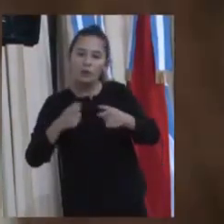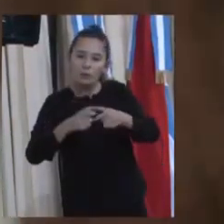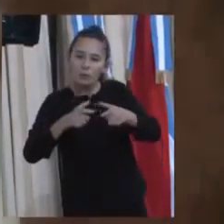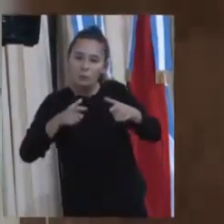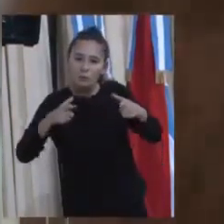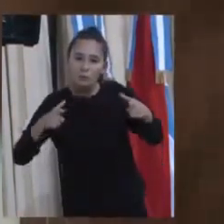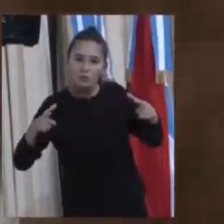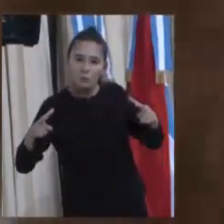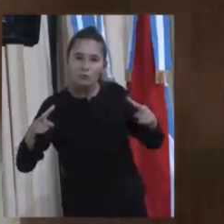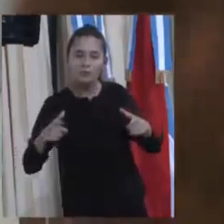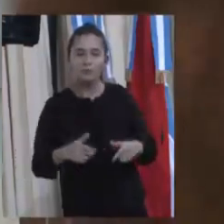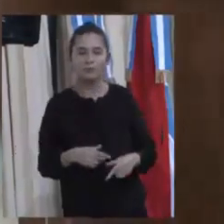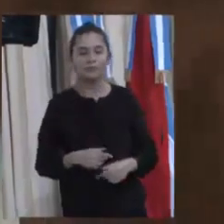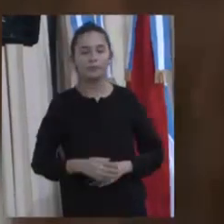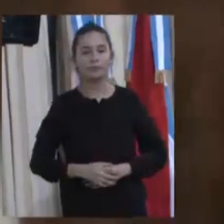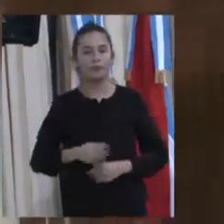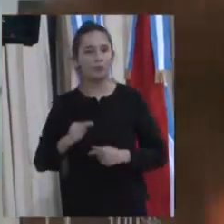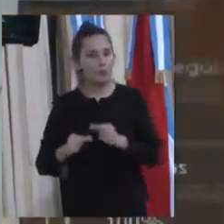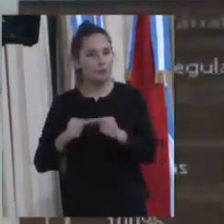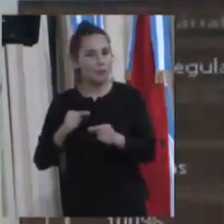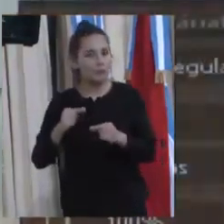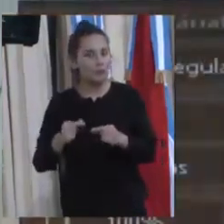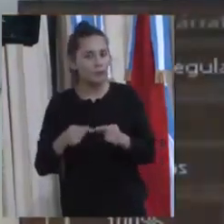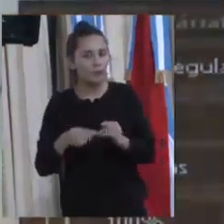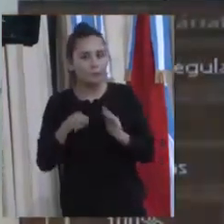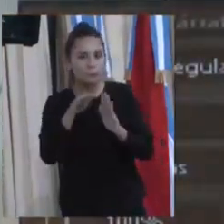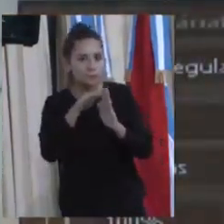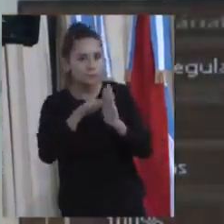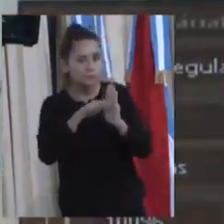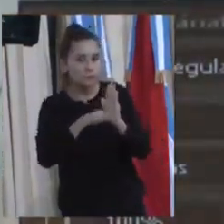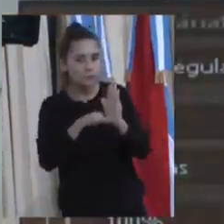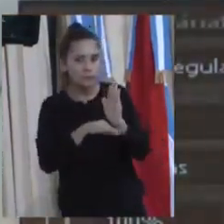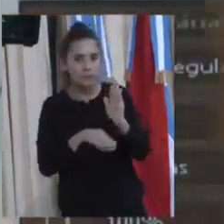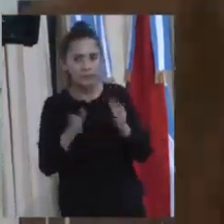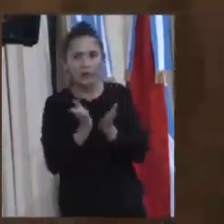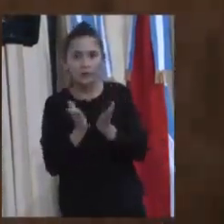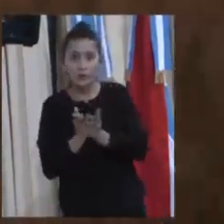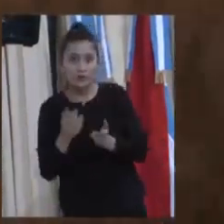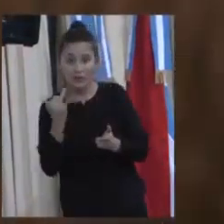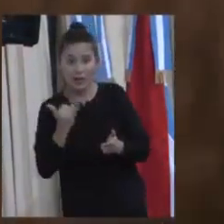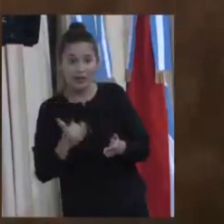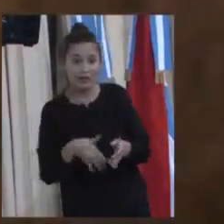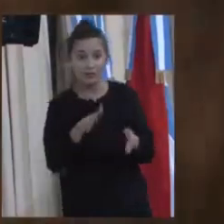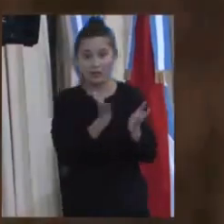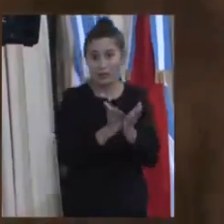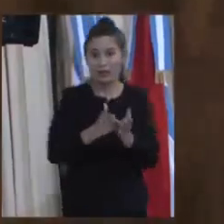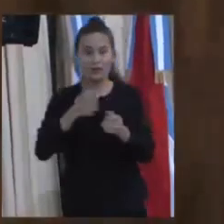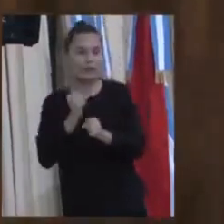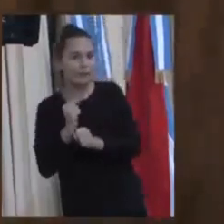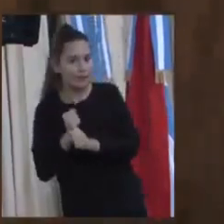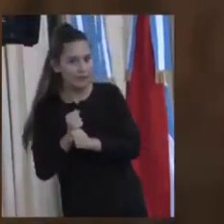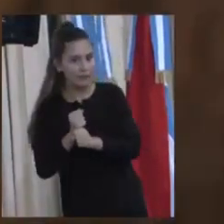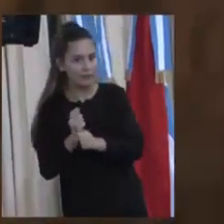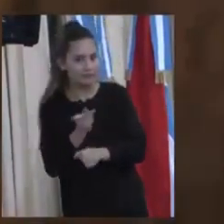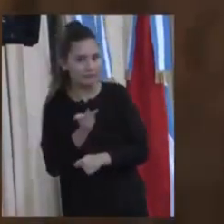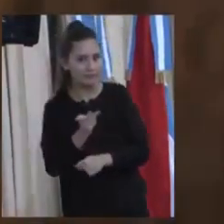masificación, de que cada vez más parte de la matrícula, gran parte de la matrícula, son estudiantes y trabajadores. No están